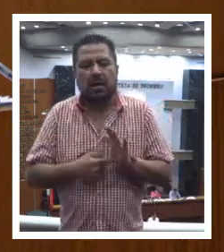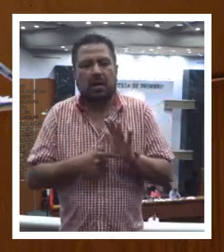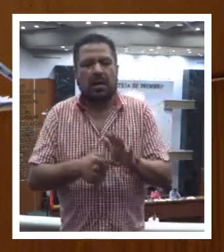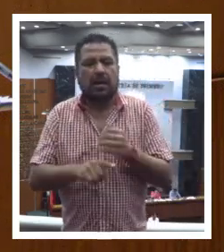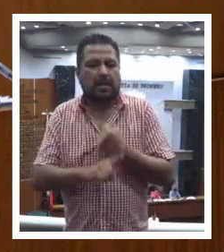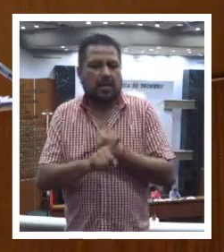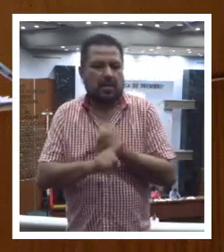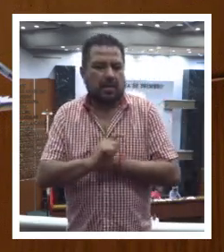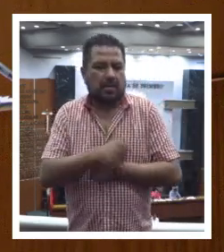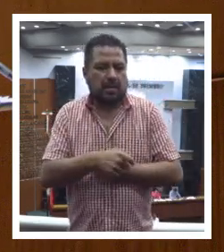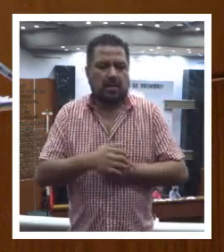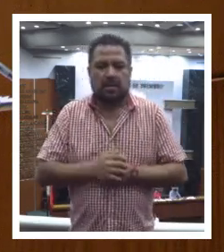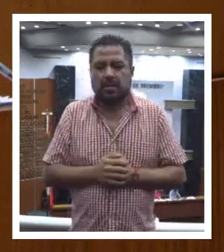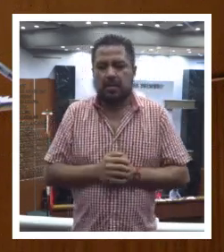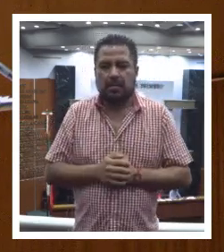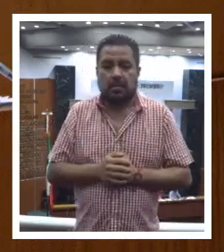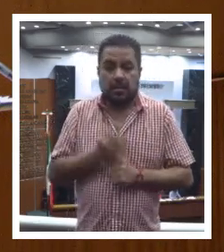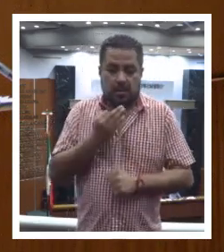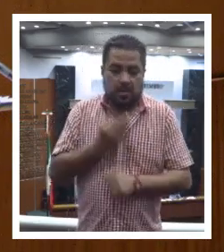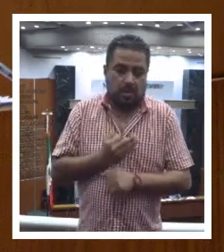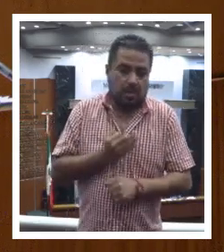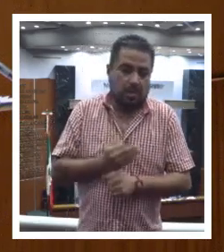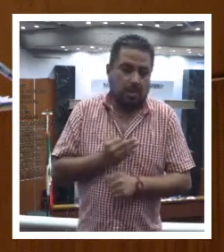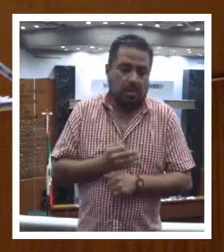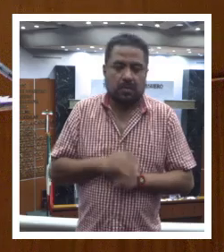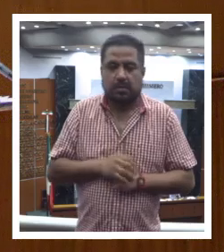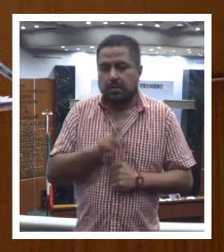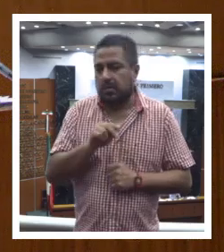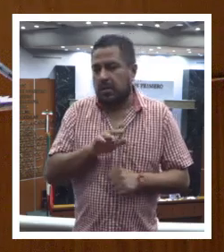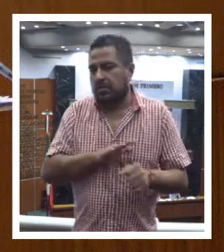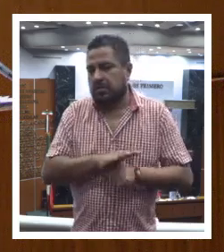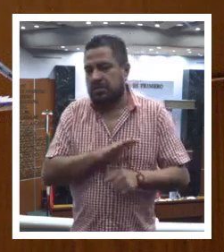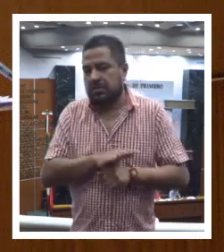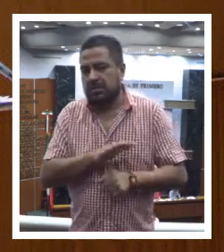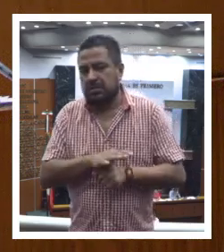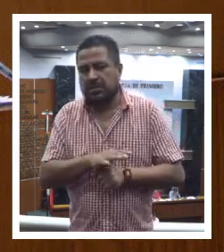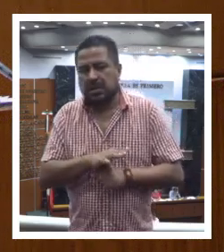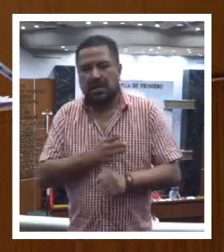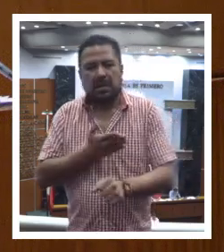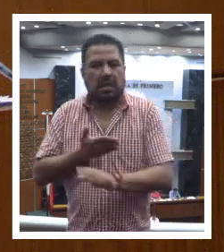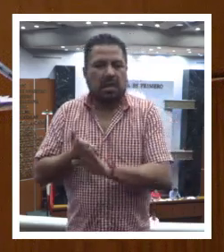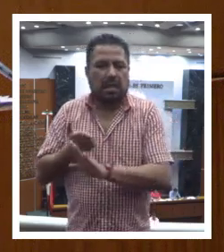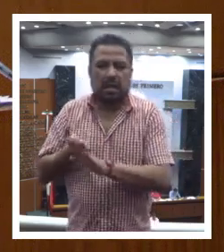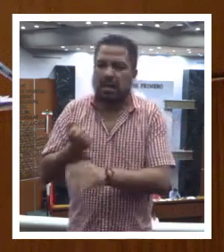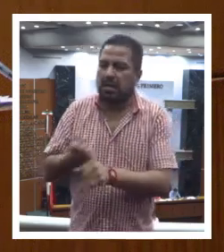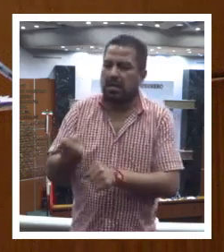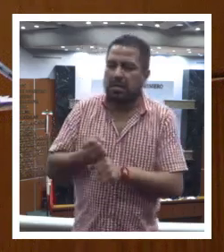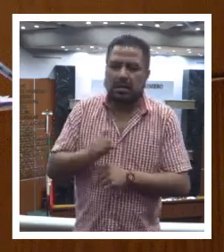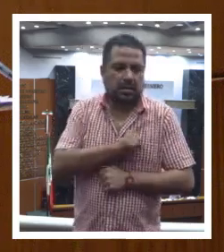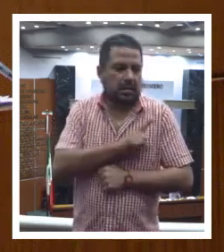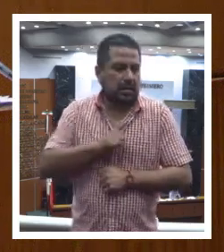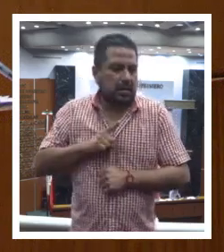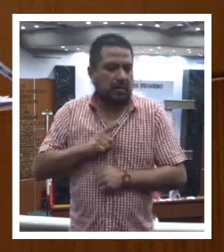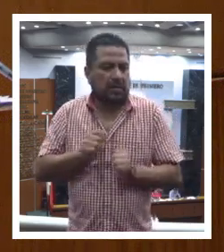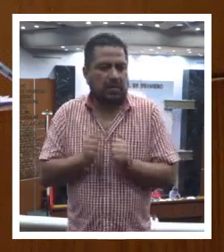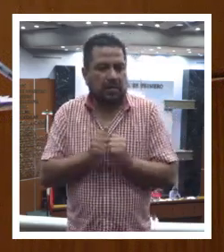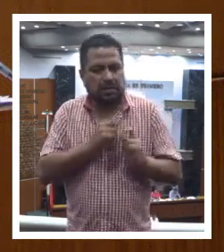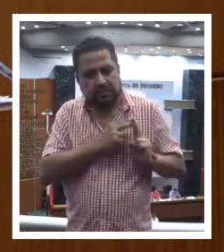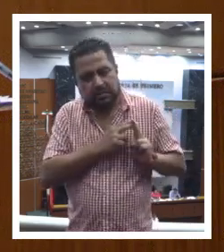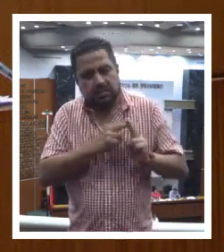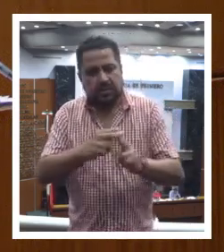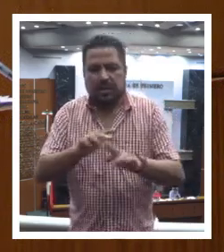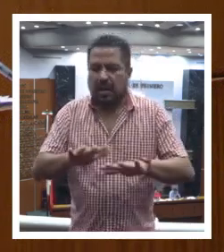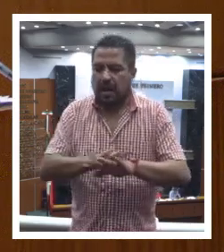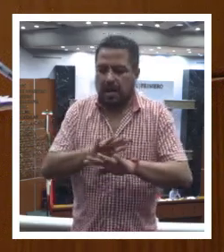la problemática. Hoy no basta con condenar la violencia, debemos ser agentes activos